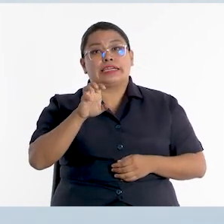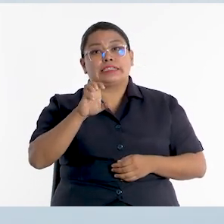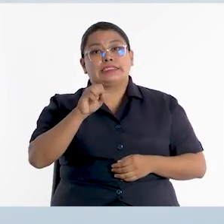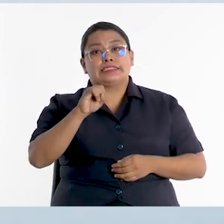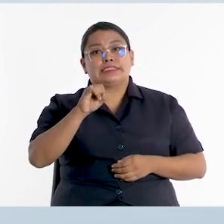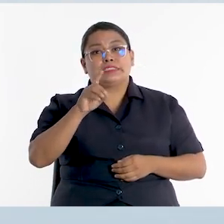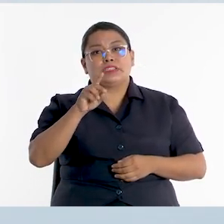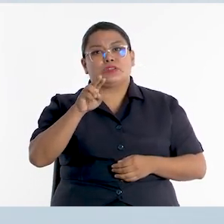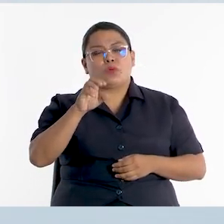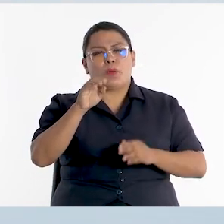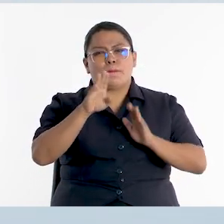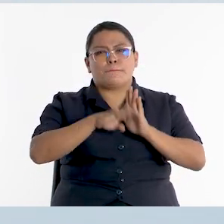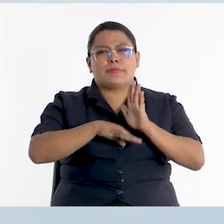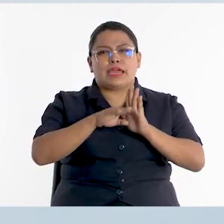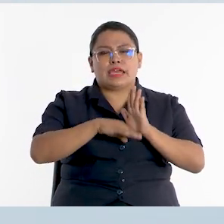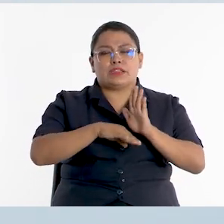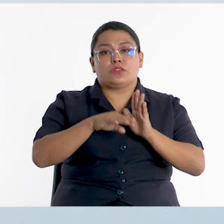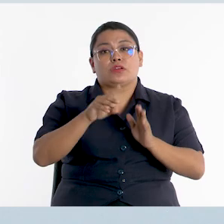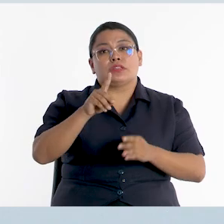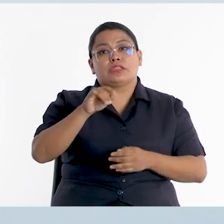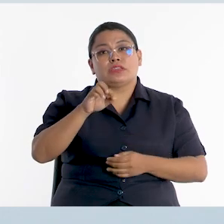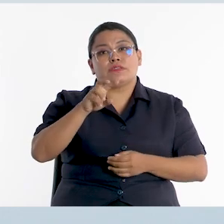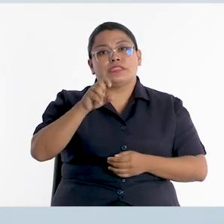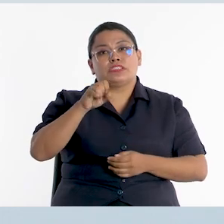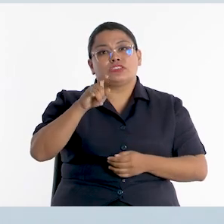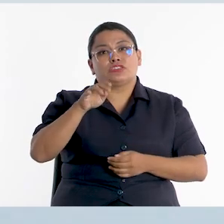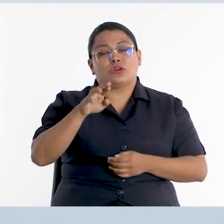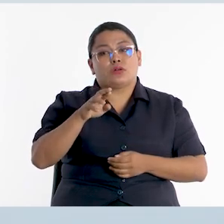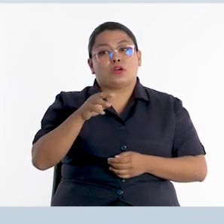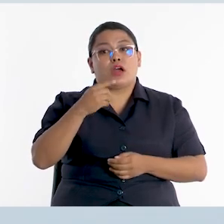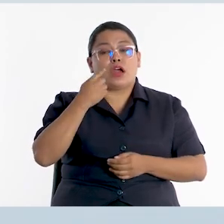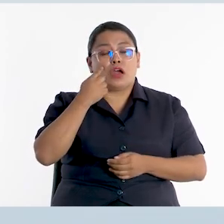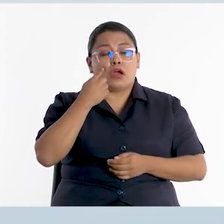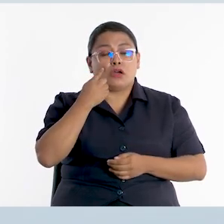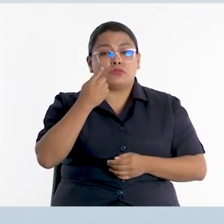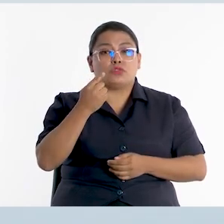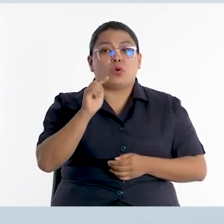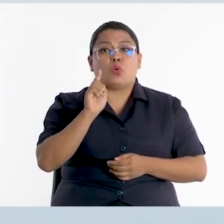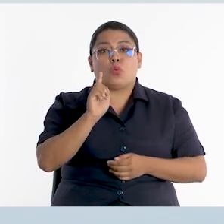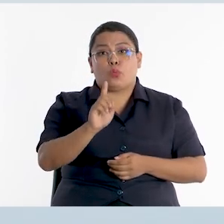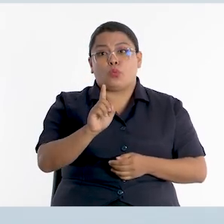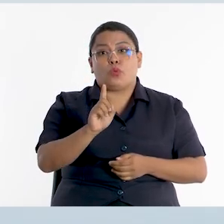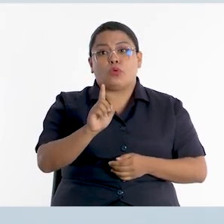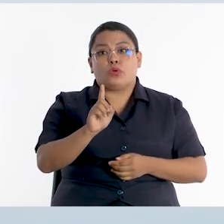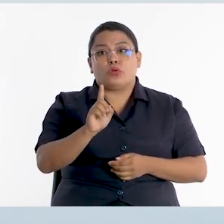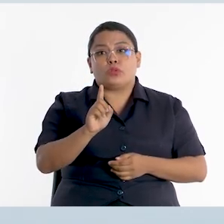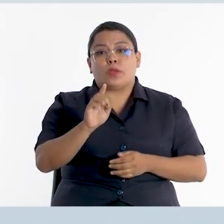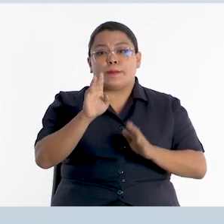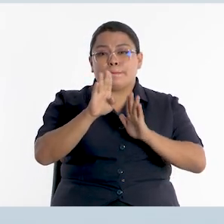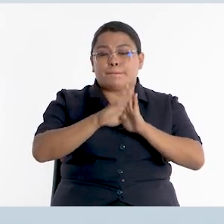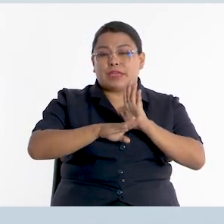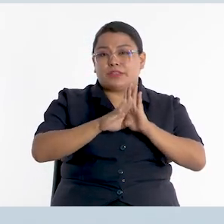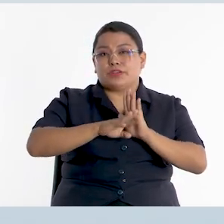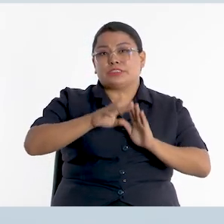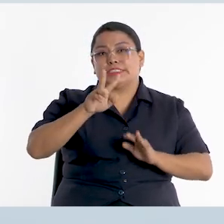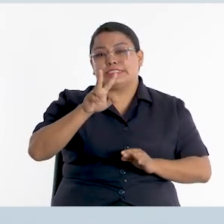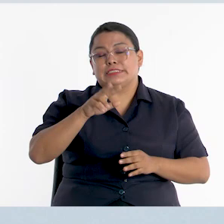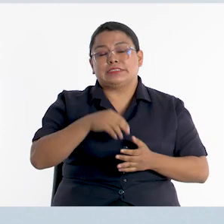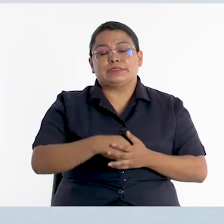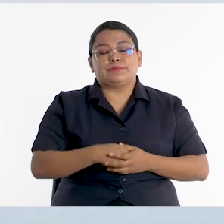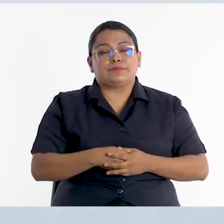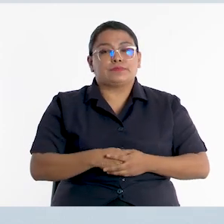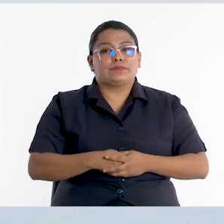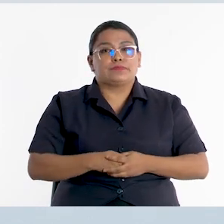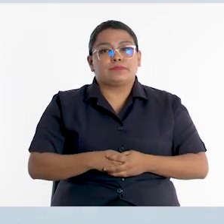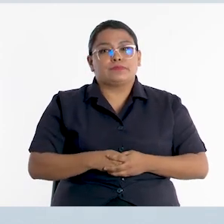residuo debe ser menor que el divisor. En este caso, el residuo 1 es menor que